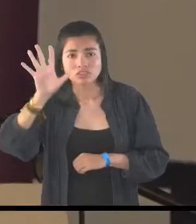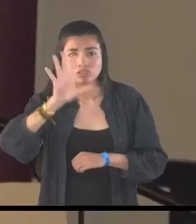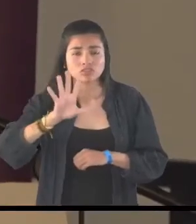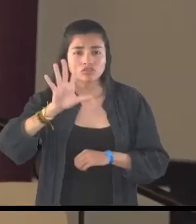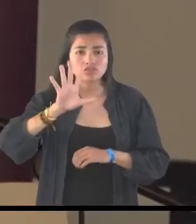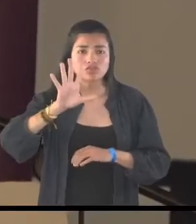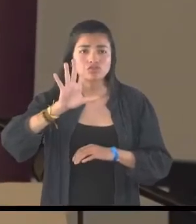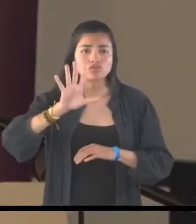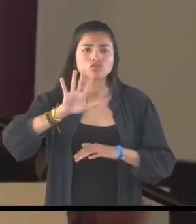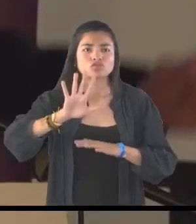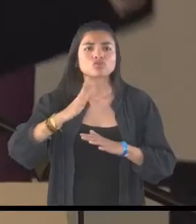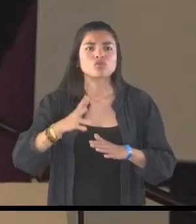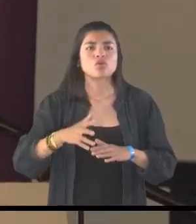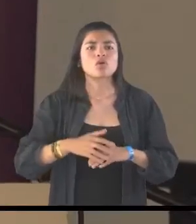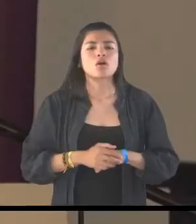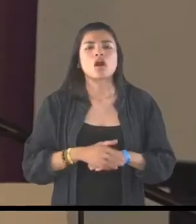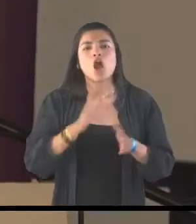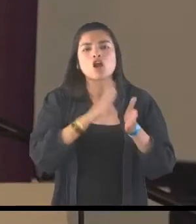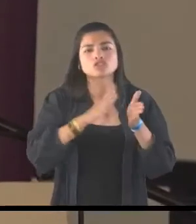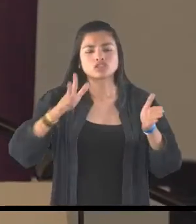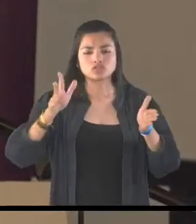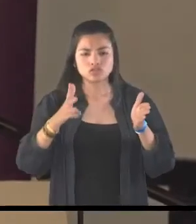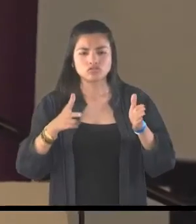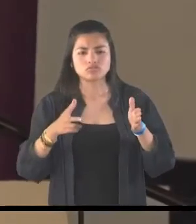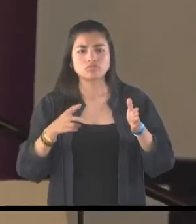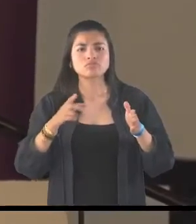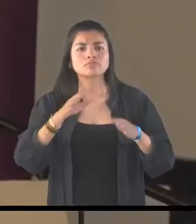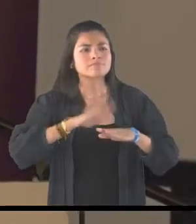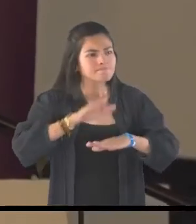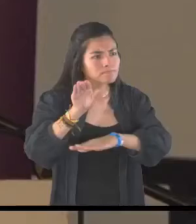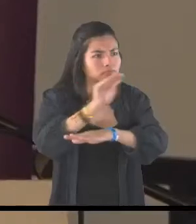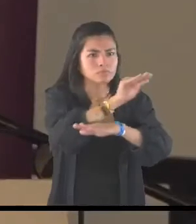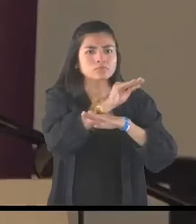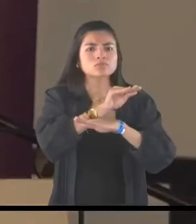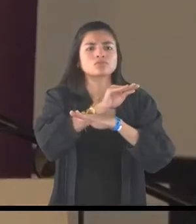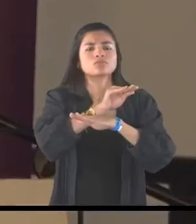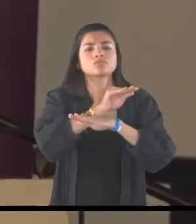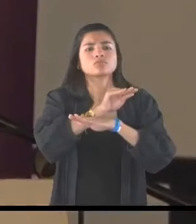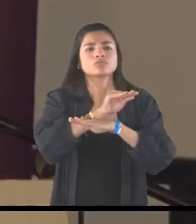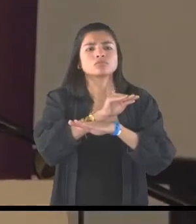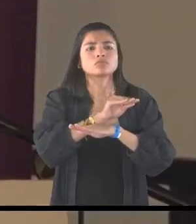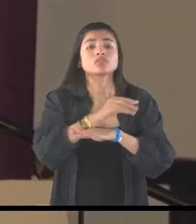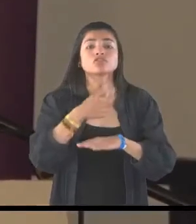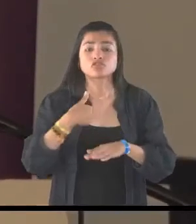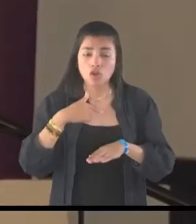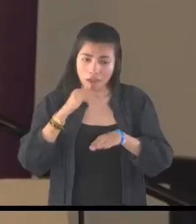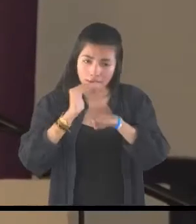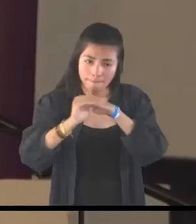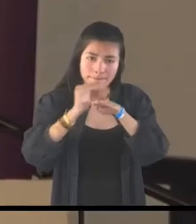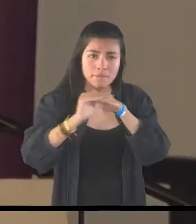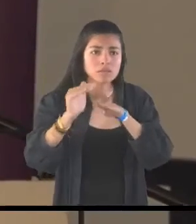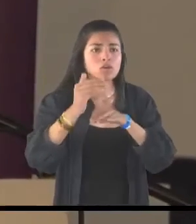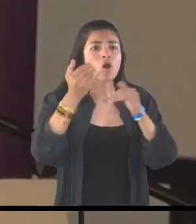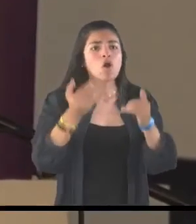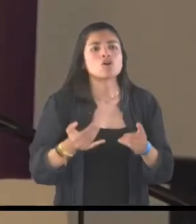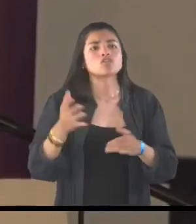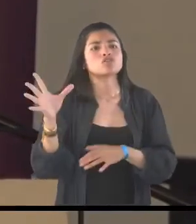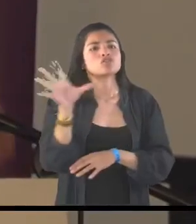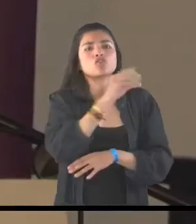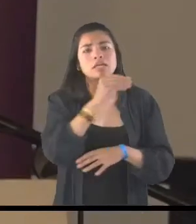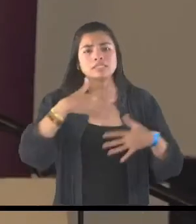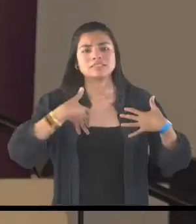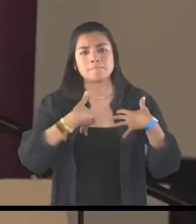poder constituyente, y el presidente ha llamado a que ustedes se autoconvoquen, y yo invito hoy a todas las víctimas de Colombia, que son